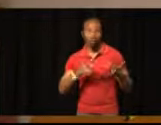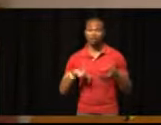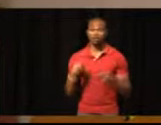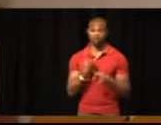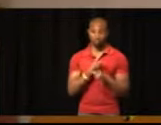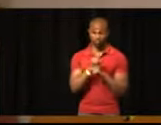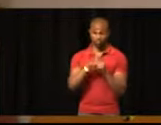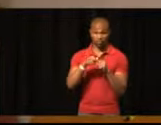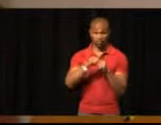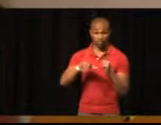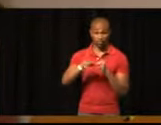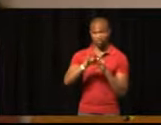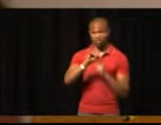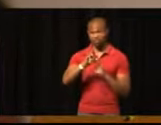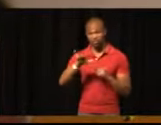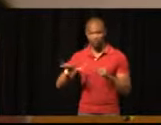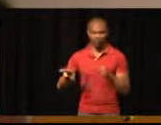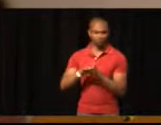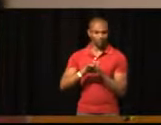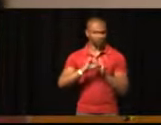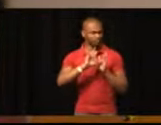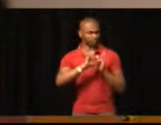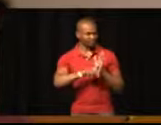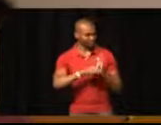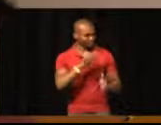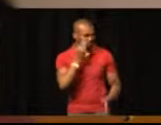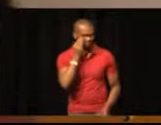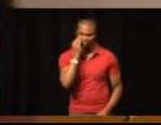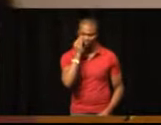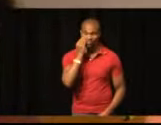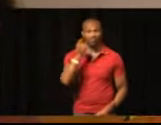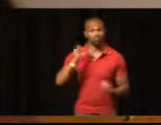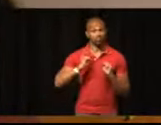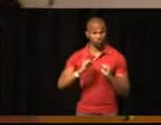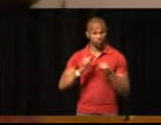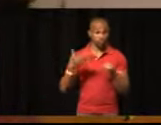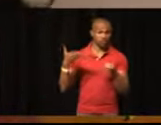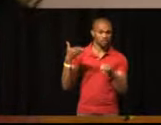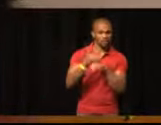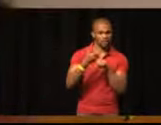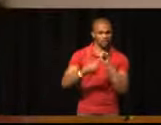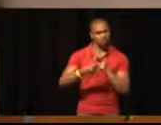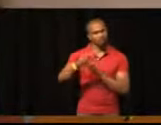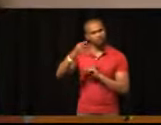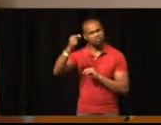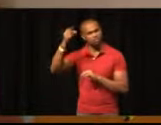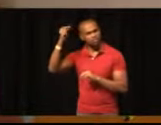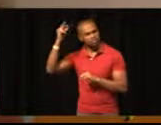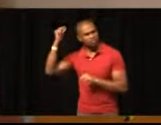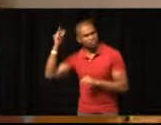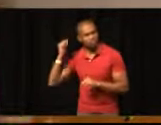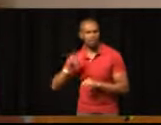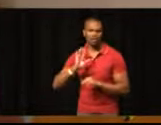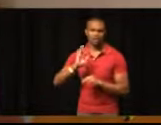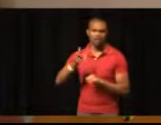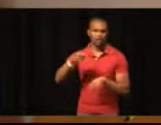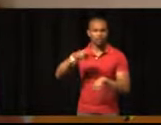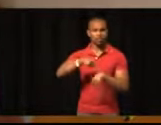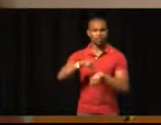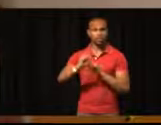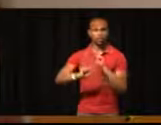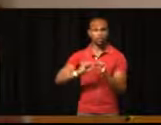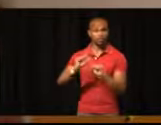negocios, ganancias, etcétera. Y también nosotros llegamos tarde a esta discusión. Yo creo que debemos haber entrado muchísimo tiempo antes,